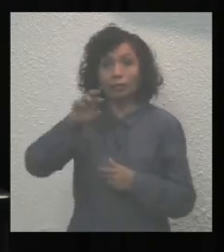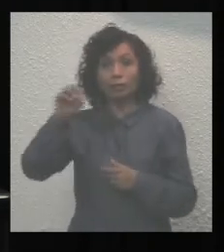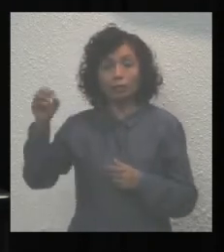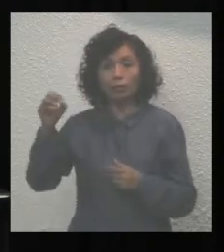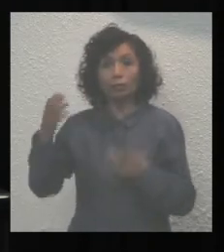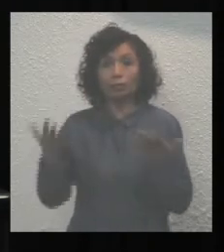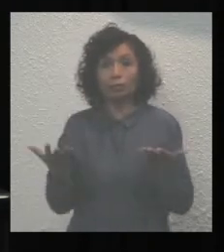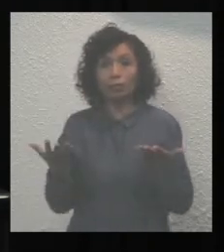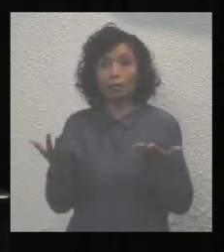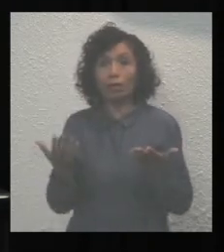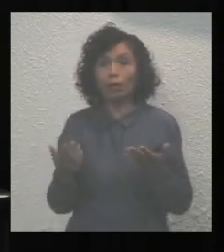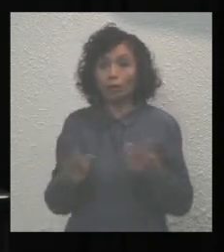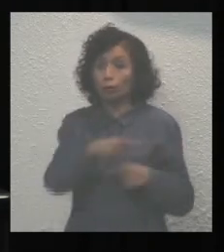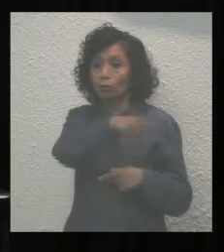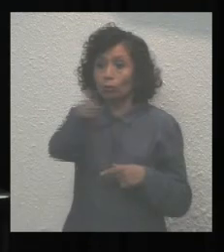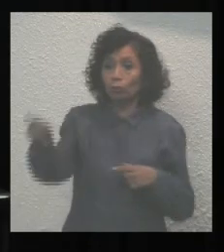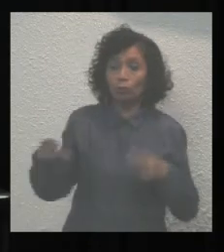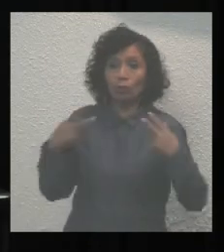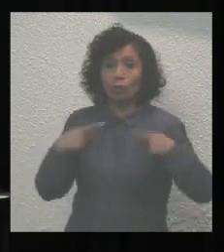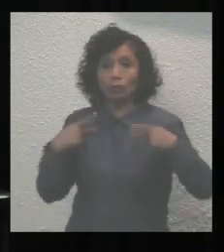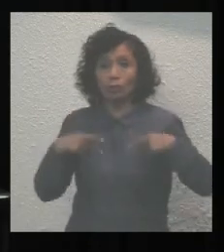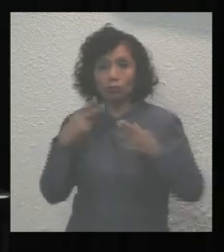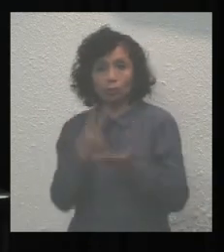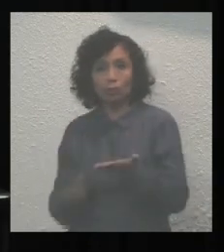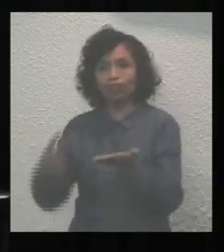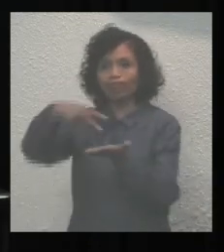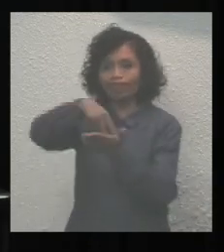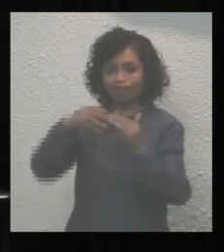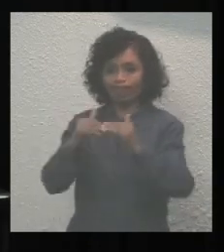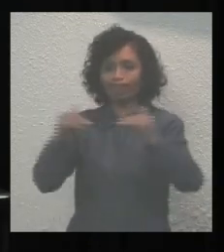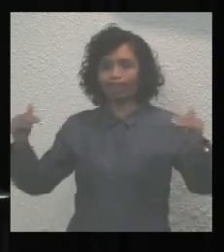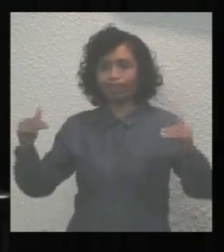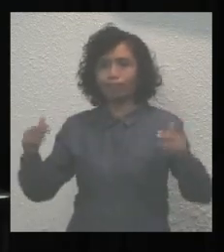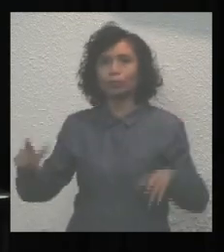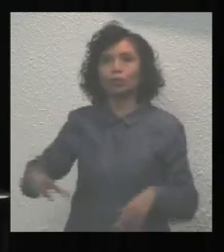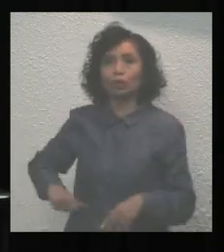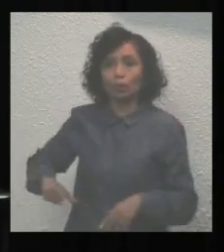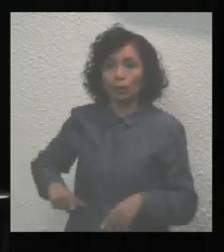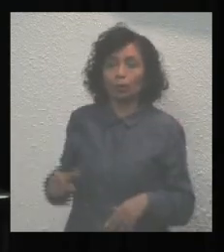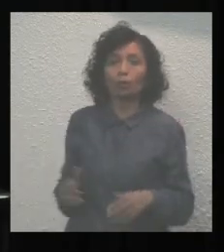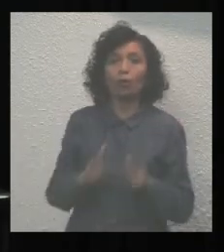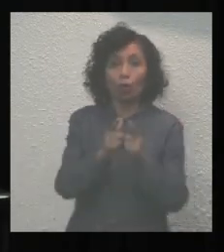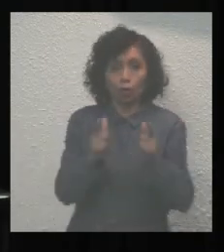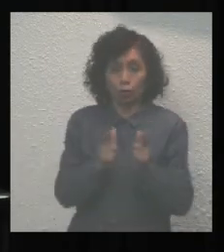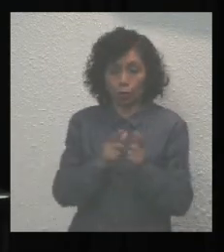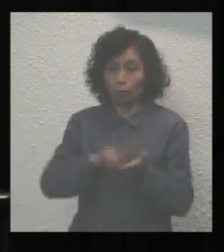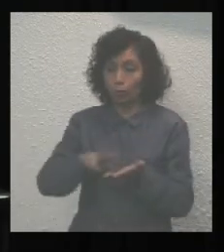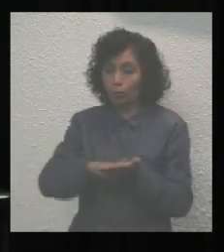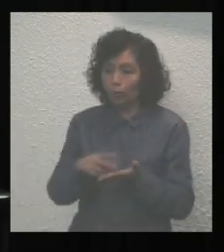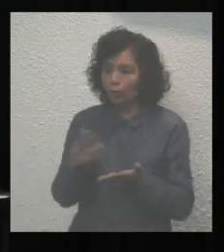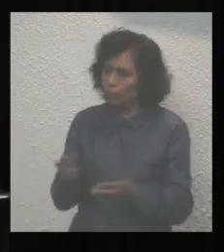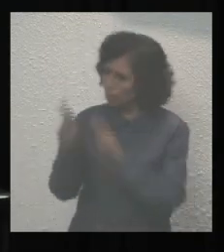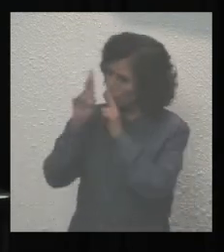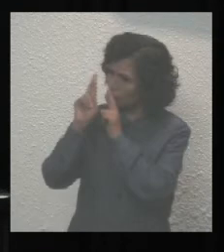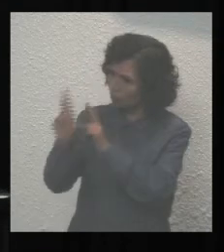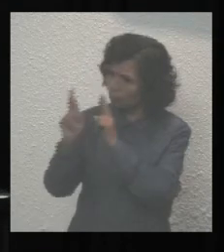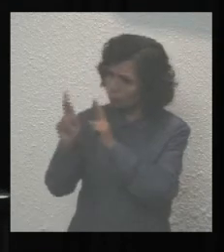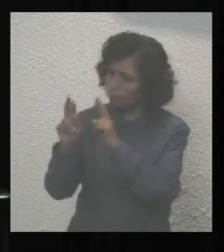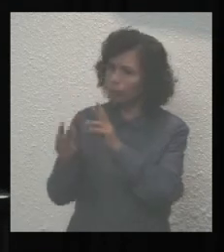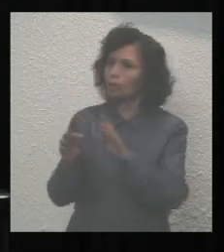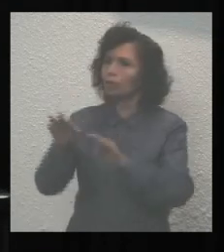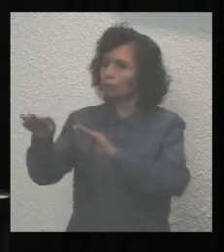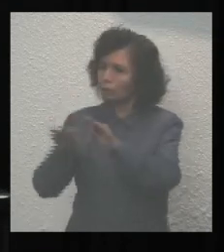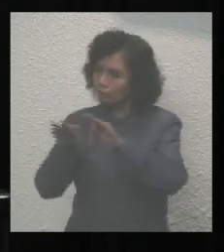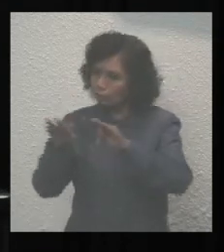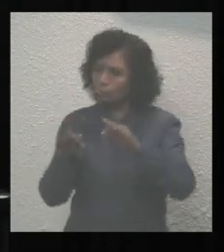cuando ningún ciudadano se quede atrás señor gobernador la bancada verde reconoce la importancia de rendir cuentas a los